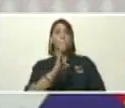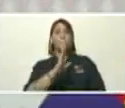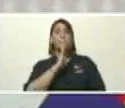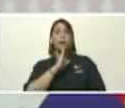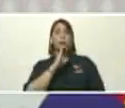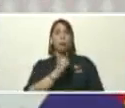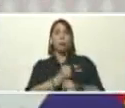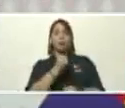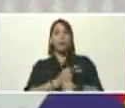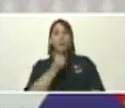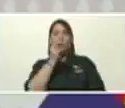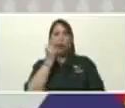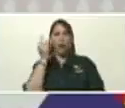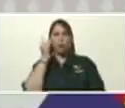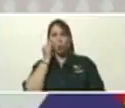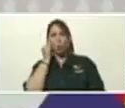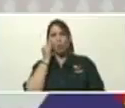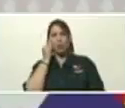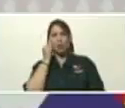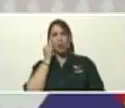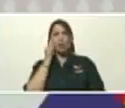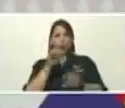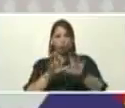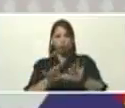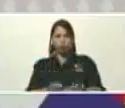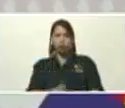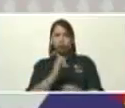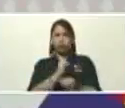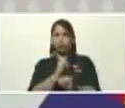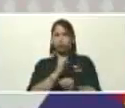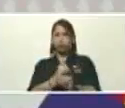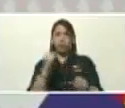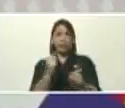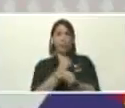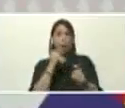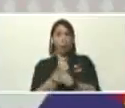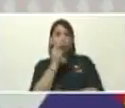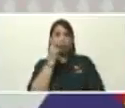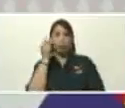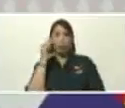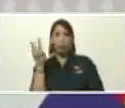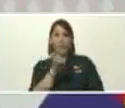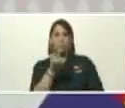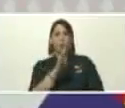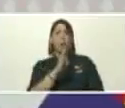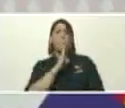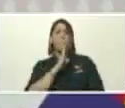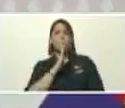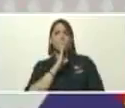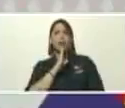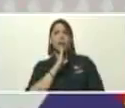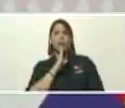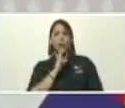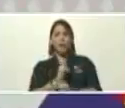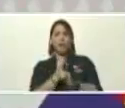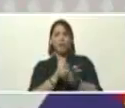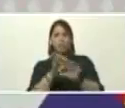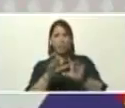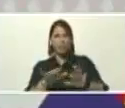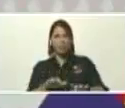Trabajadores y Trabajadoras Digital de la clase obrera venezolana, un banco digital